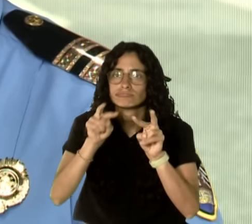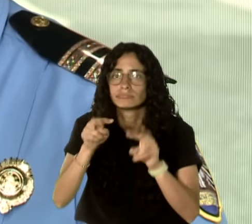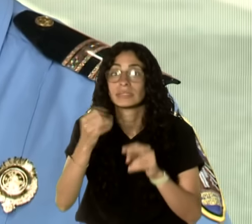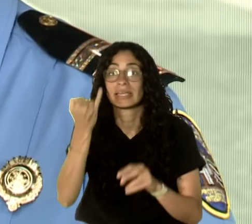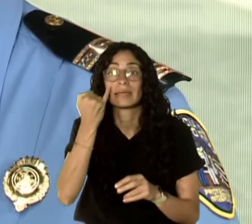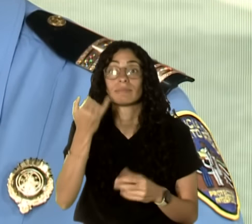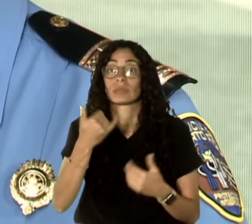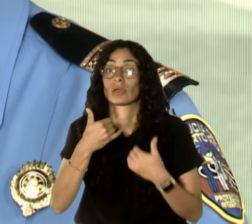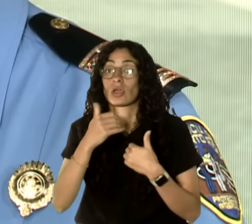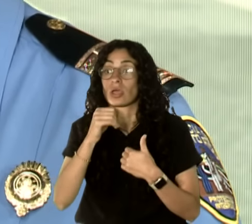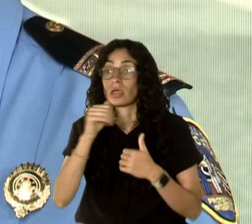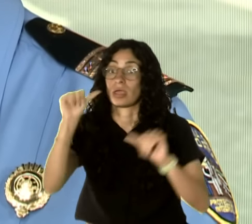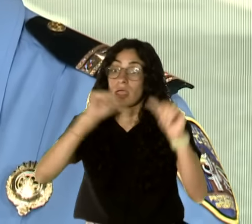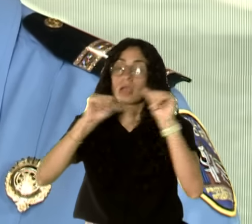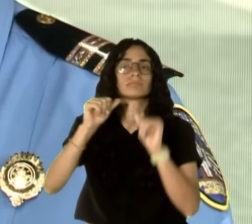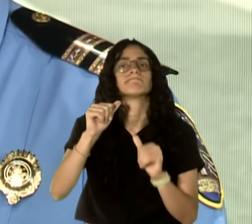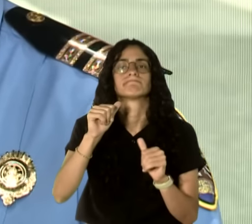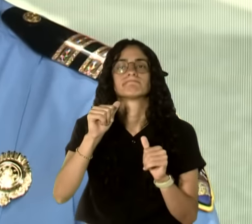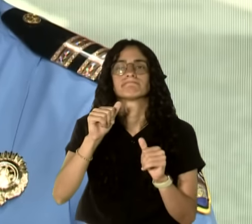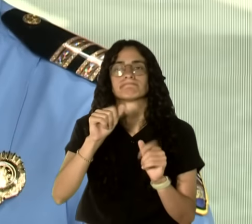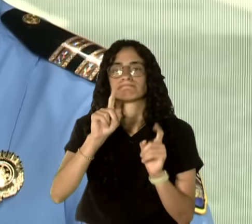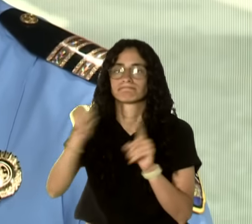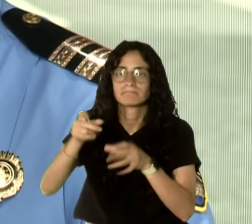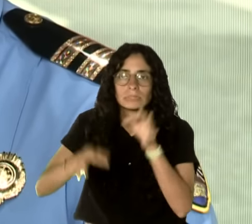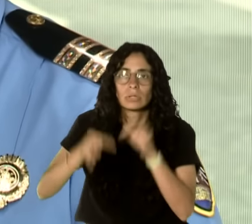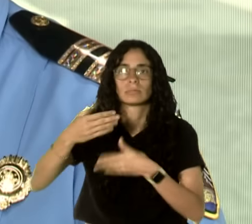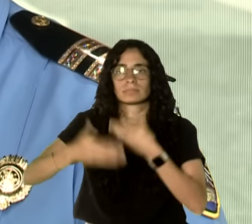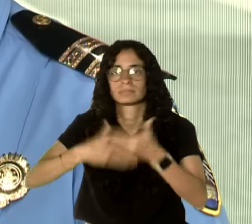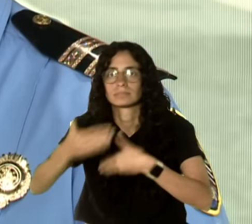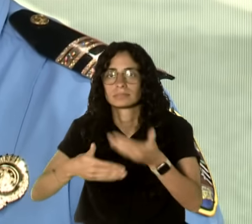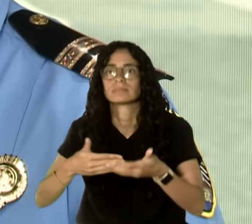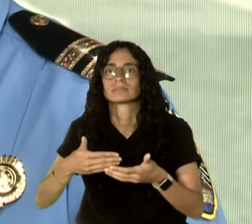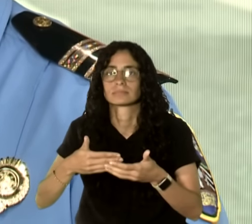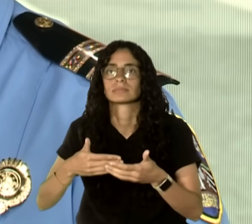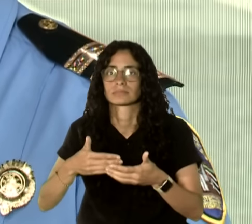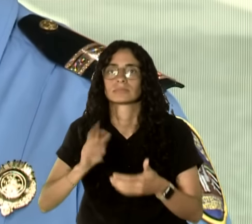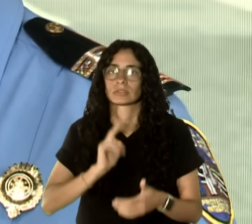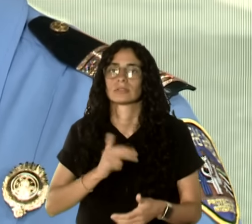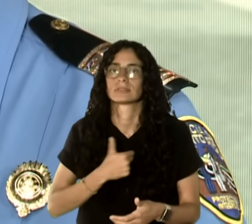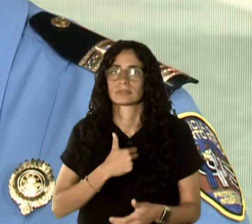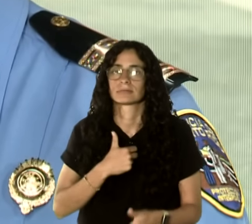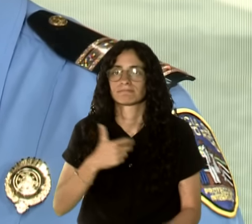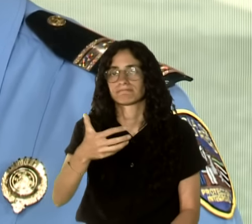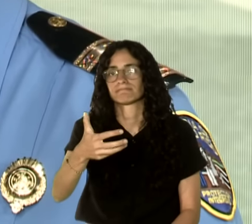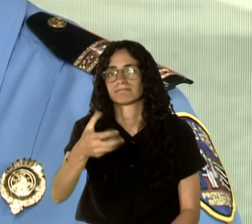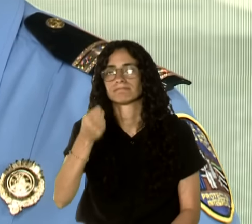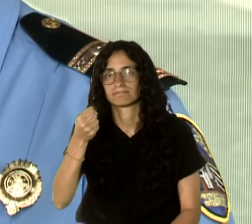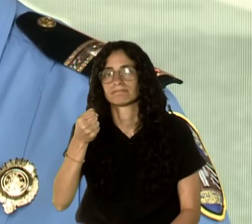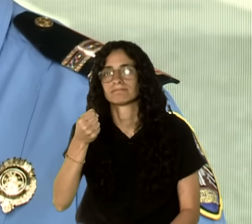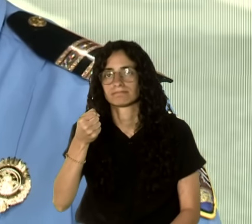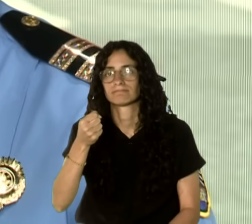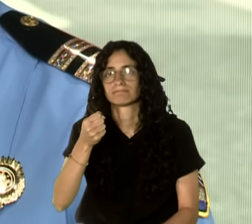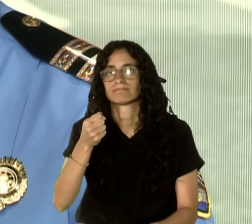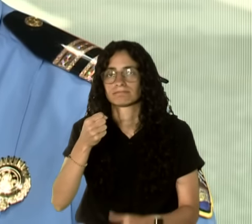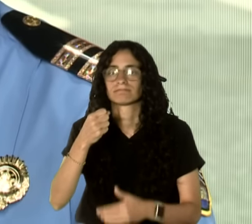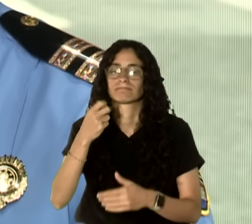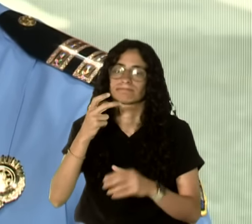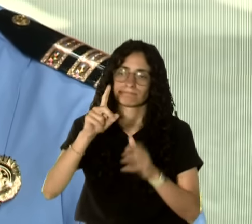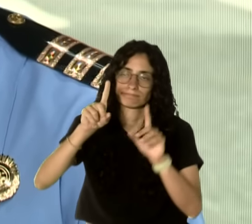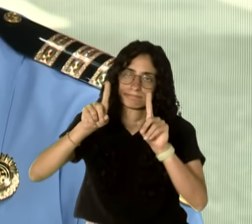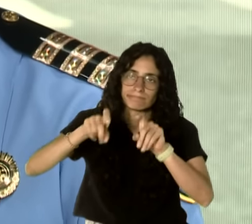conciencia de tanto accidente que hemos investigado que el actor común en la embriaguez nosotros Lamentablemente los vamos a tener que intervenir procesarlo y